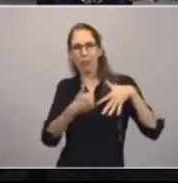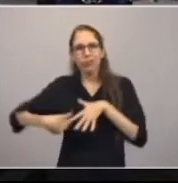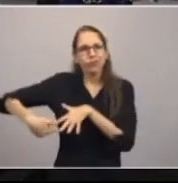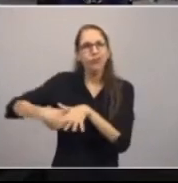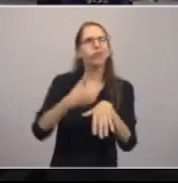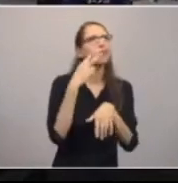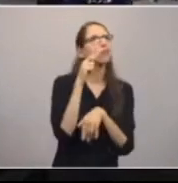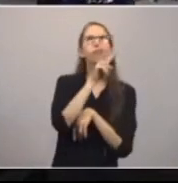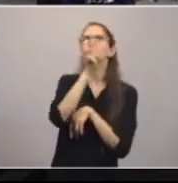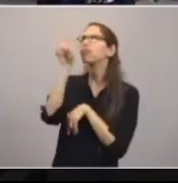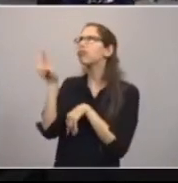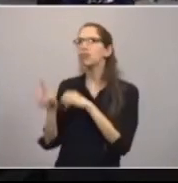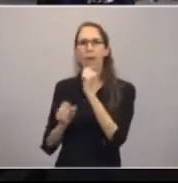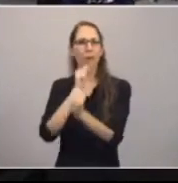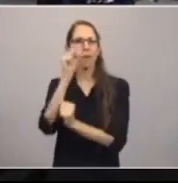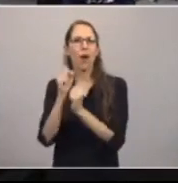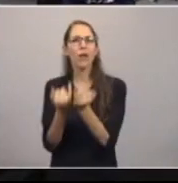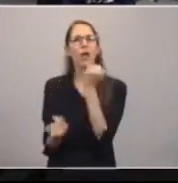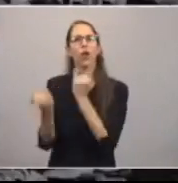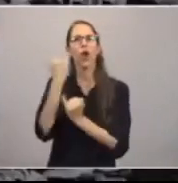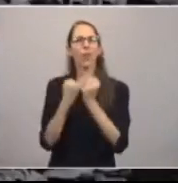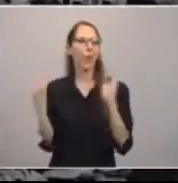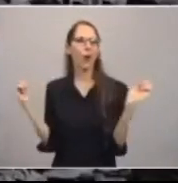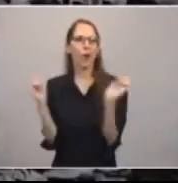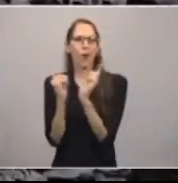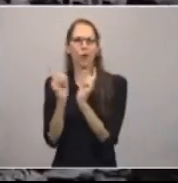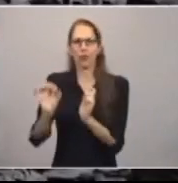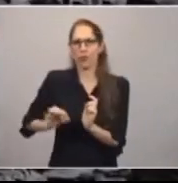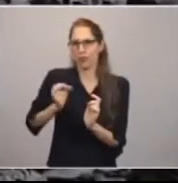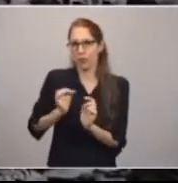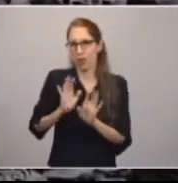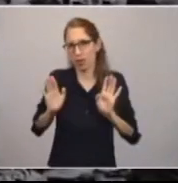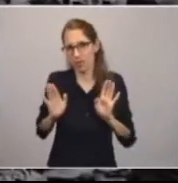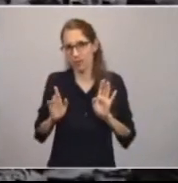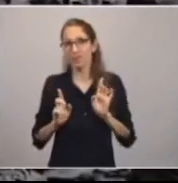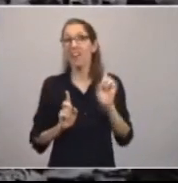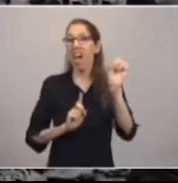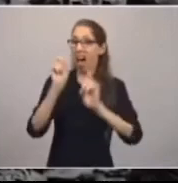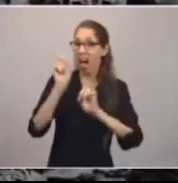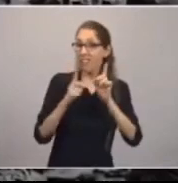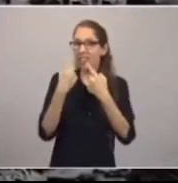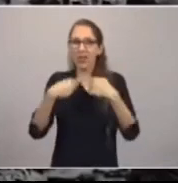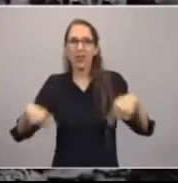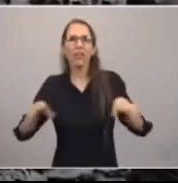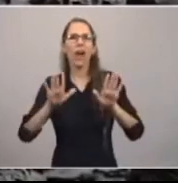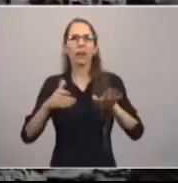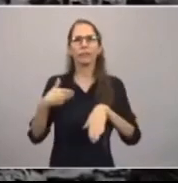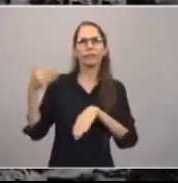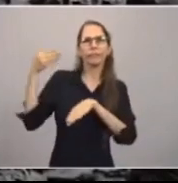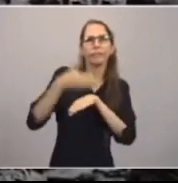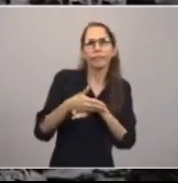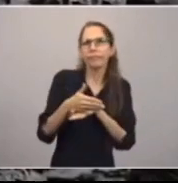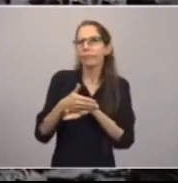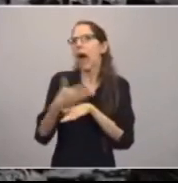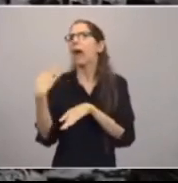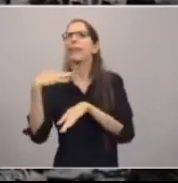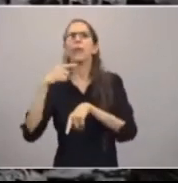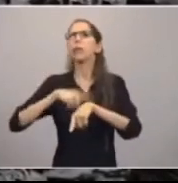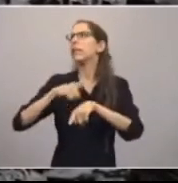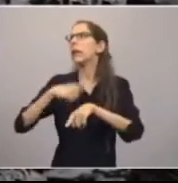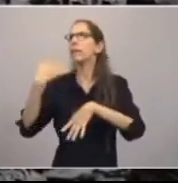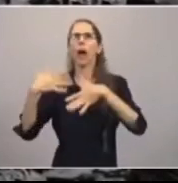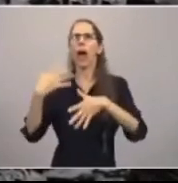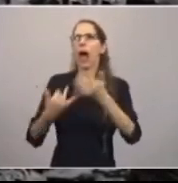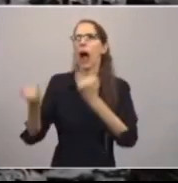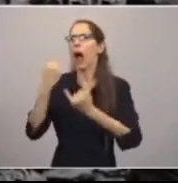Porque estas visitas a veces son más rápidas de lo que uno esperaría. Nos contaban, y quiero aprovechar yo también